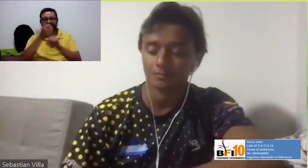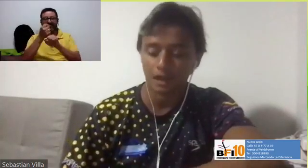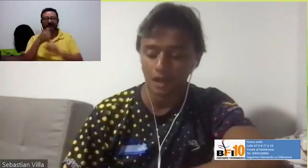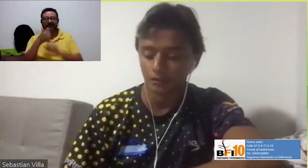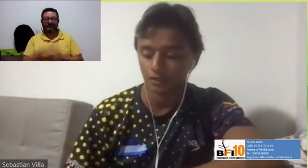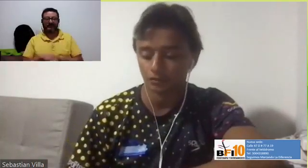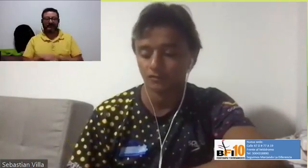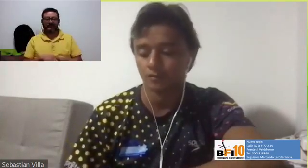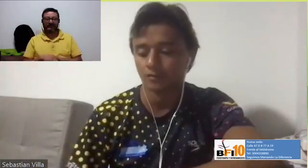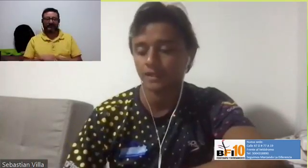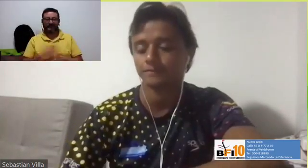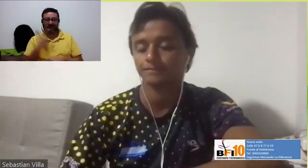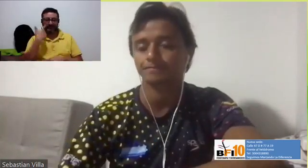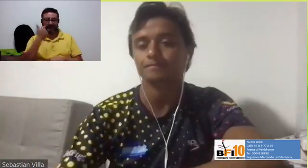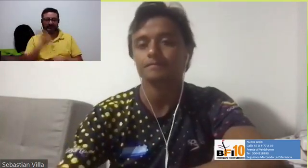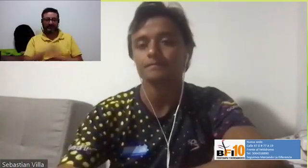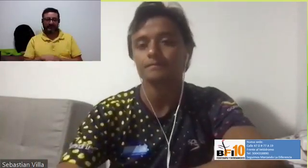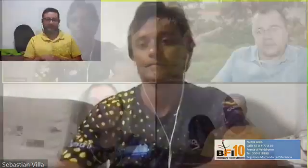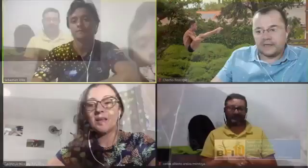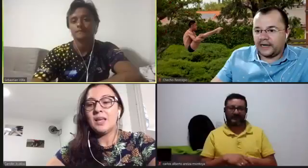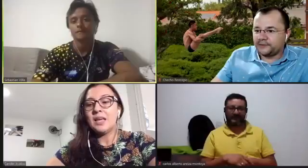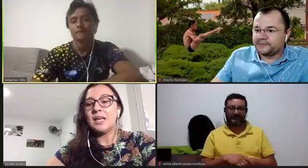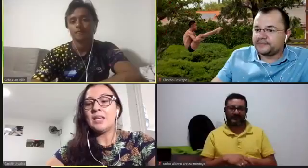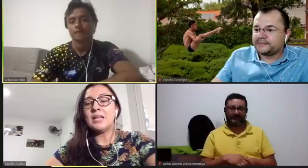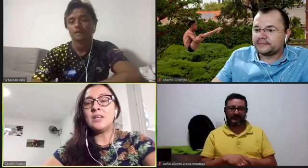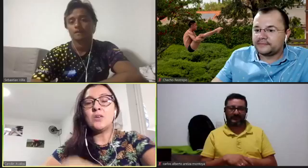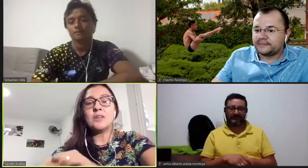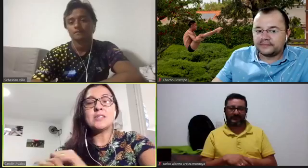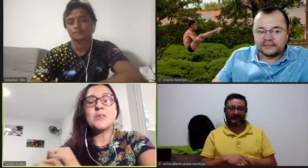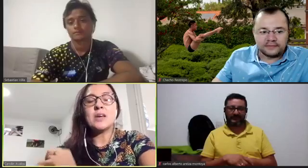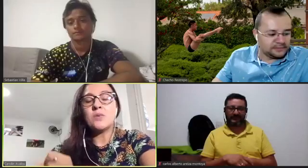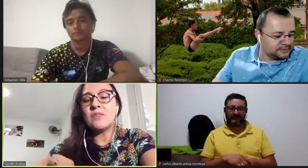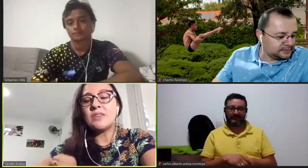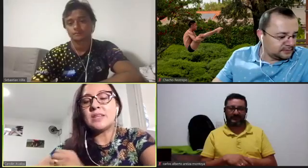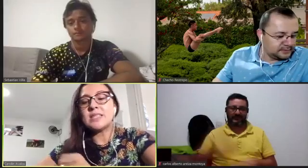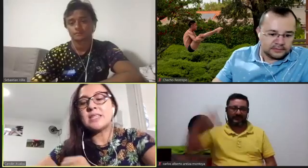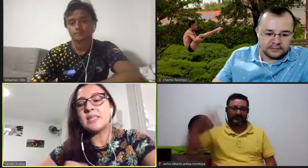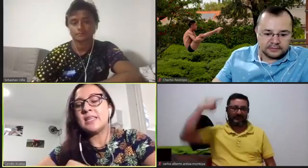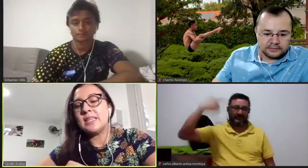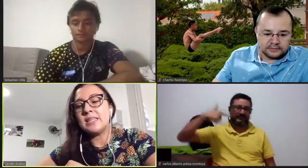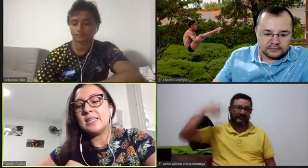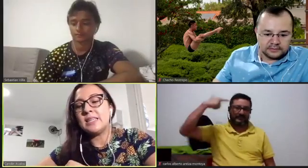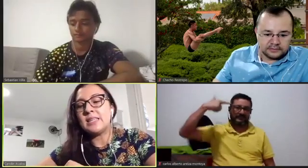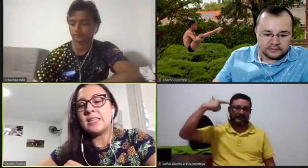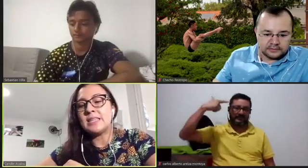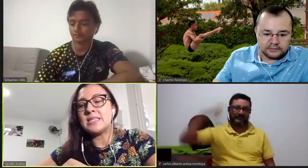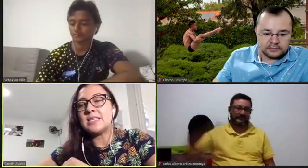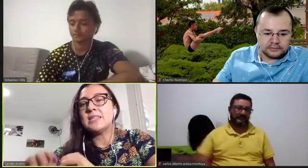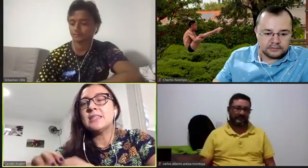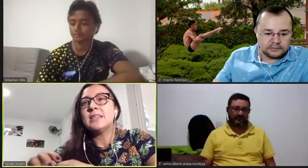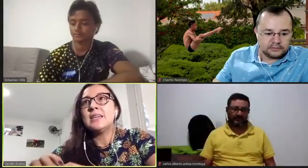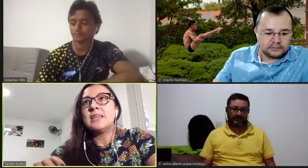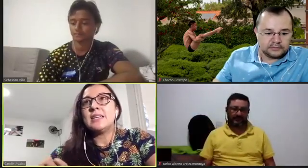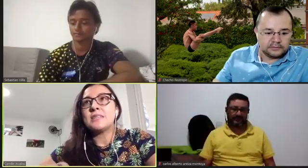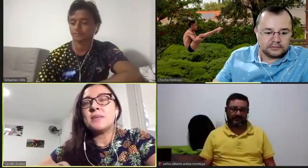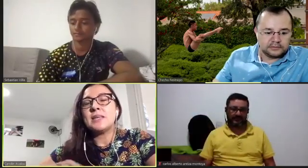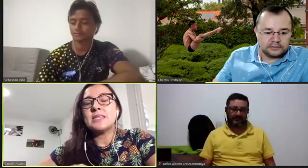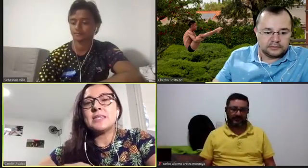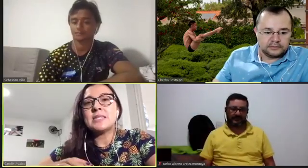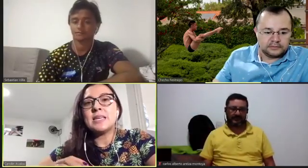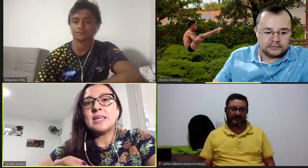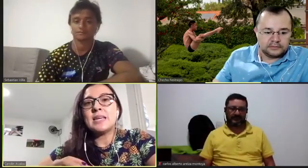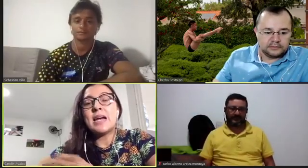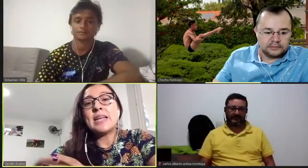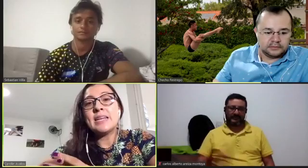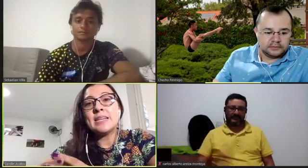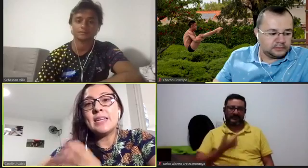Entonces, bacano que a todos nos fue muy bien. Claro. En Londres había una frase que decía: las medallas